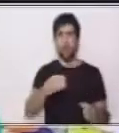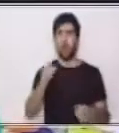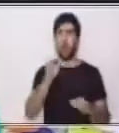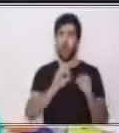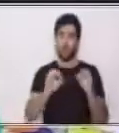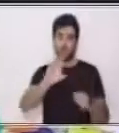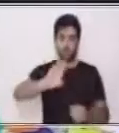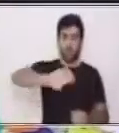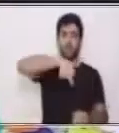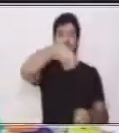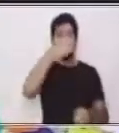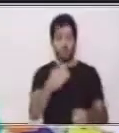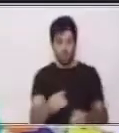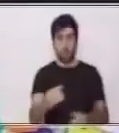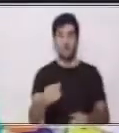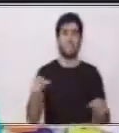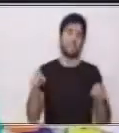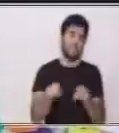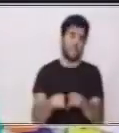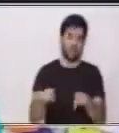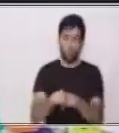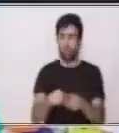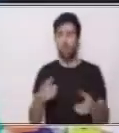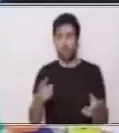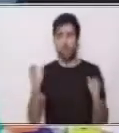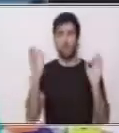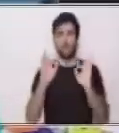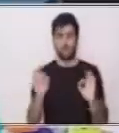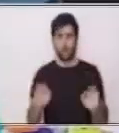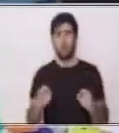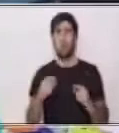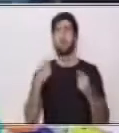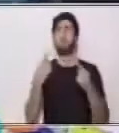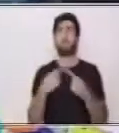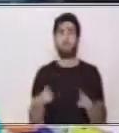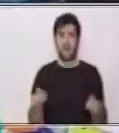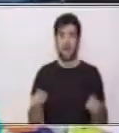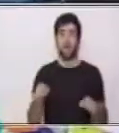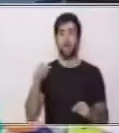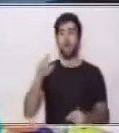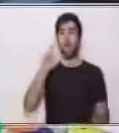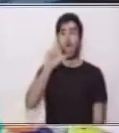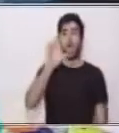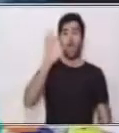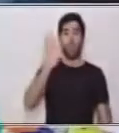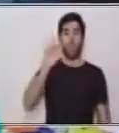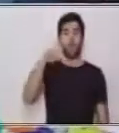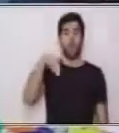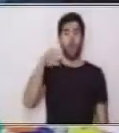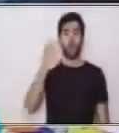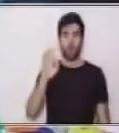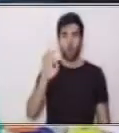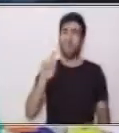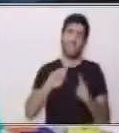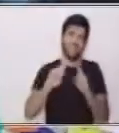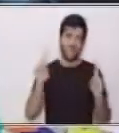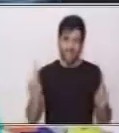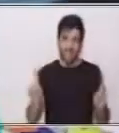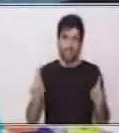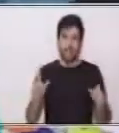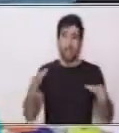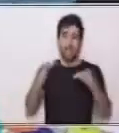colocamos al revés, también funciona como base. Muy bien, pero el cono tiene una base circular,